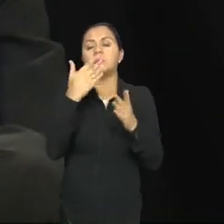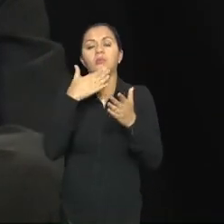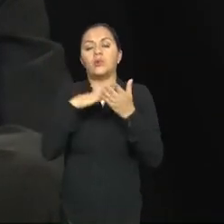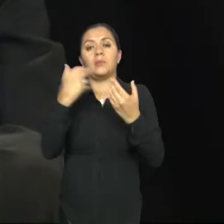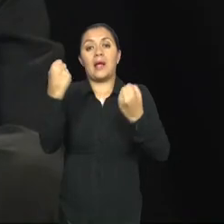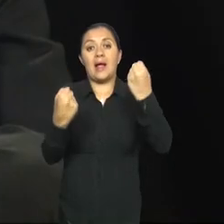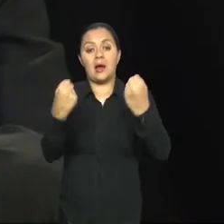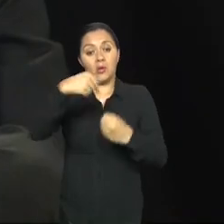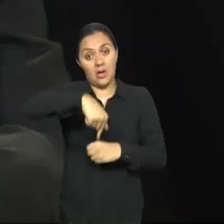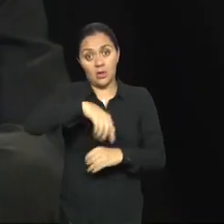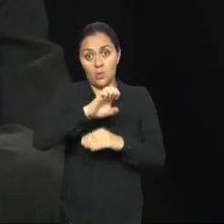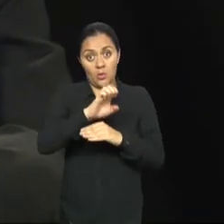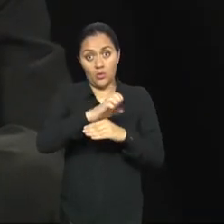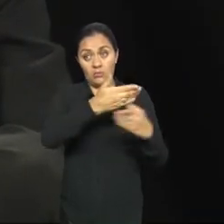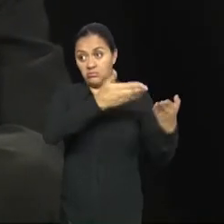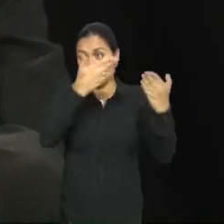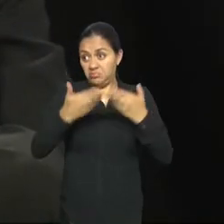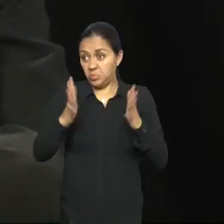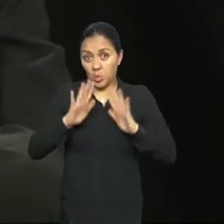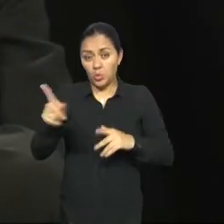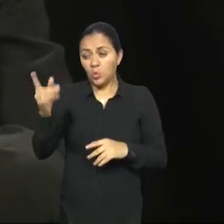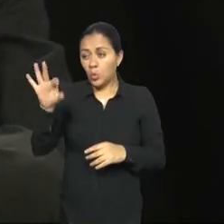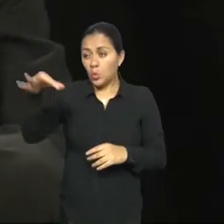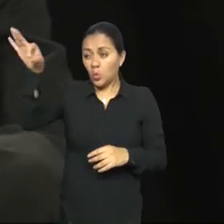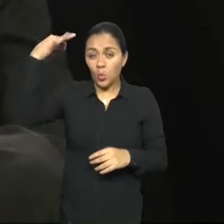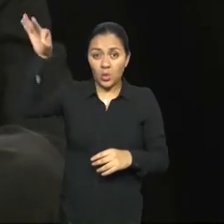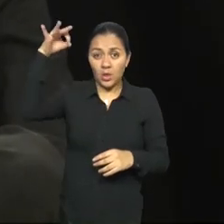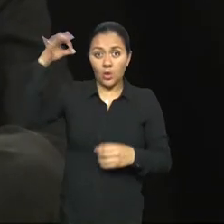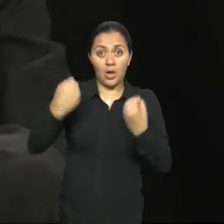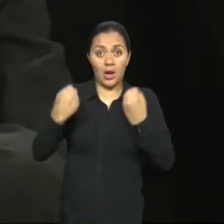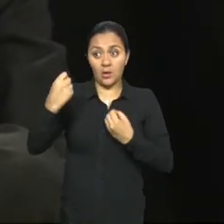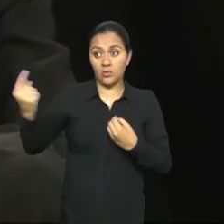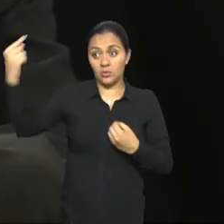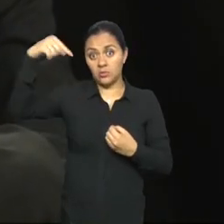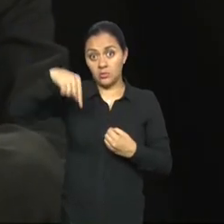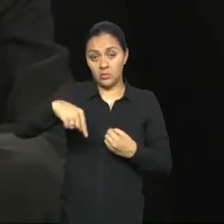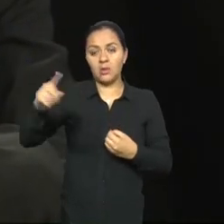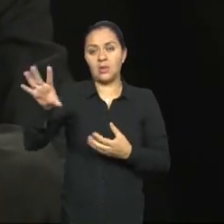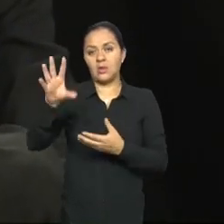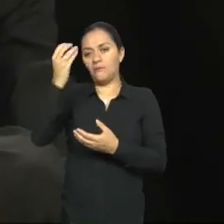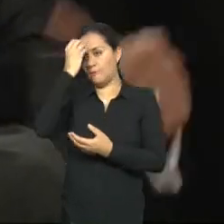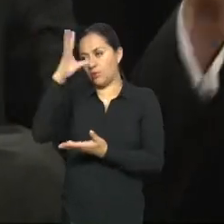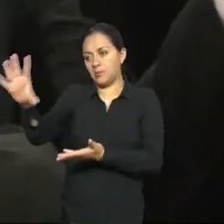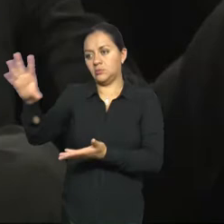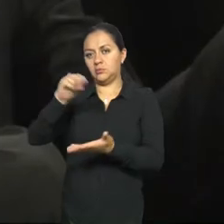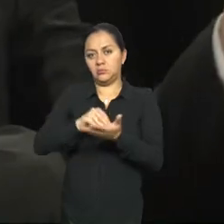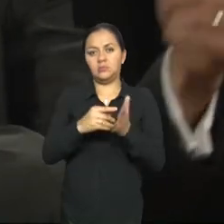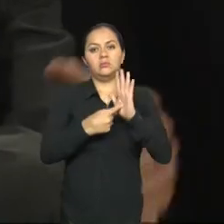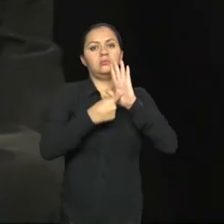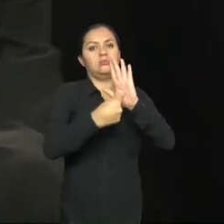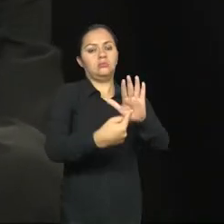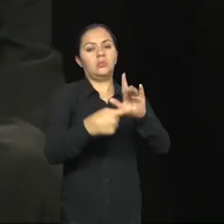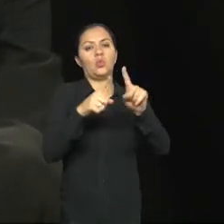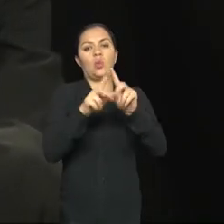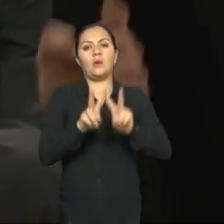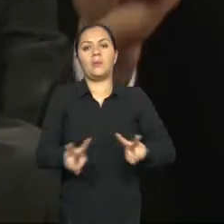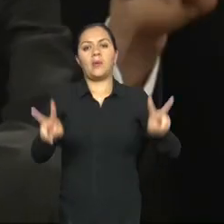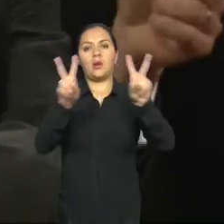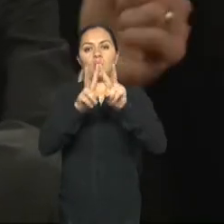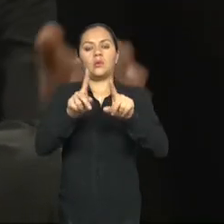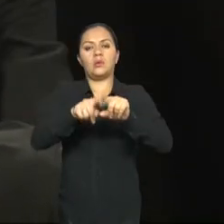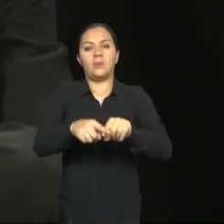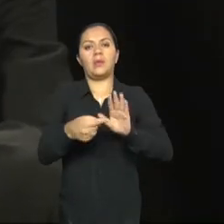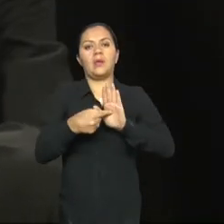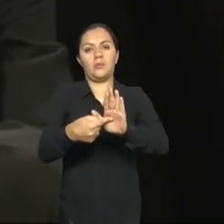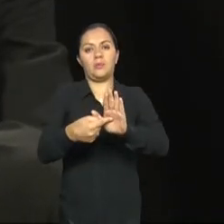vehículo que no tienen otras comercializadoras aquí, uh-huh. se va a tomar la información tuya de acuerdo al precio que hayas tenido como